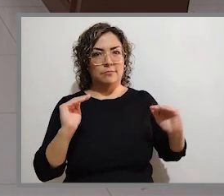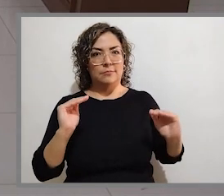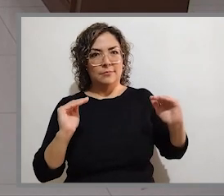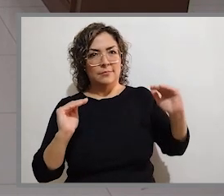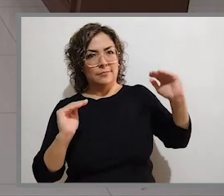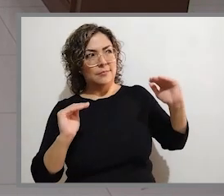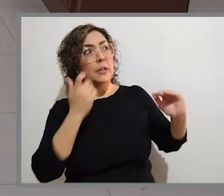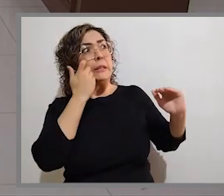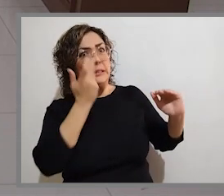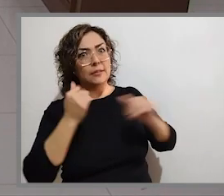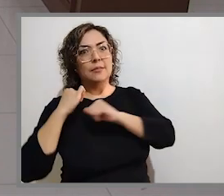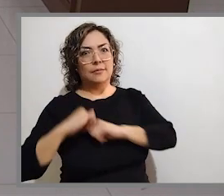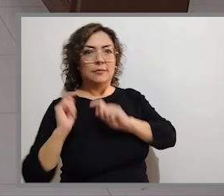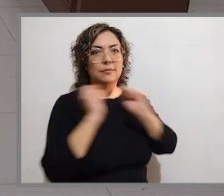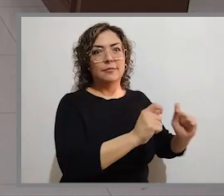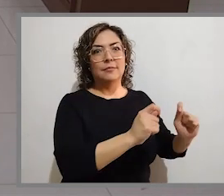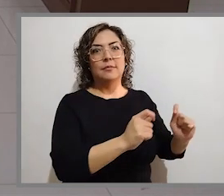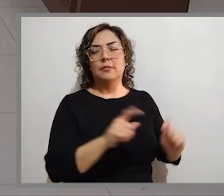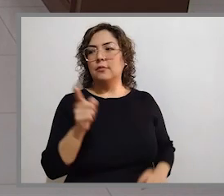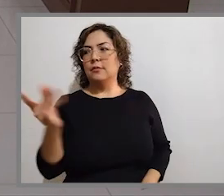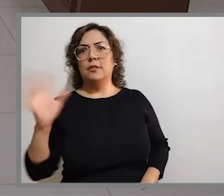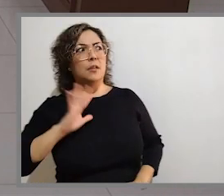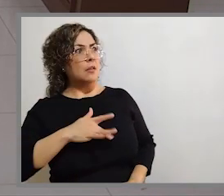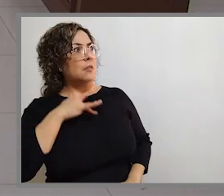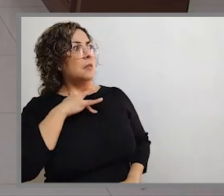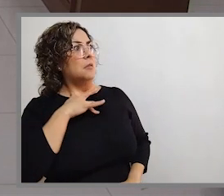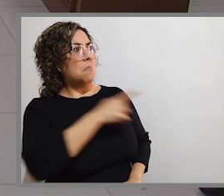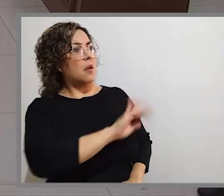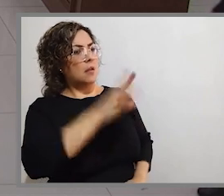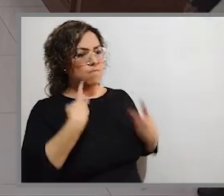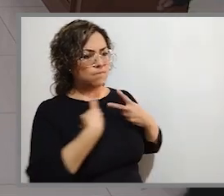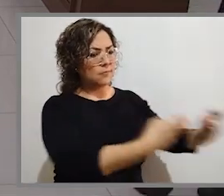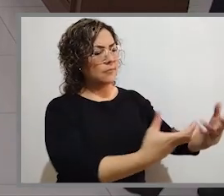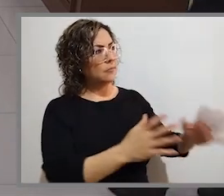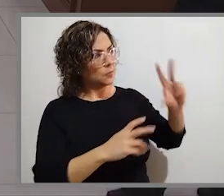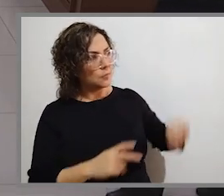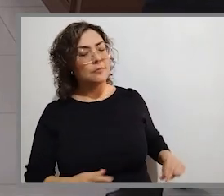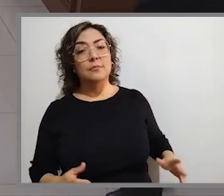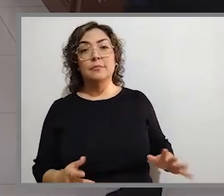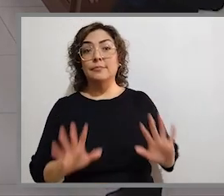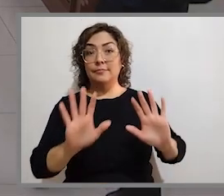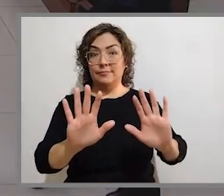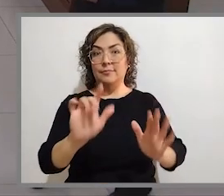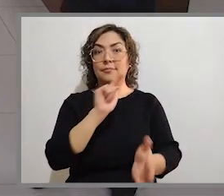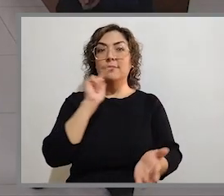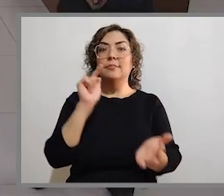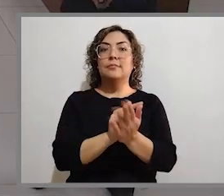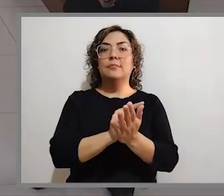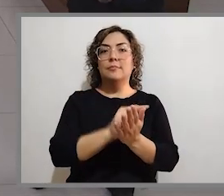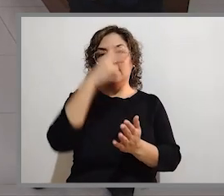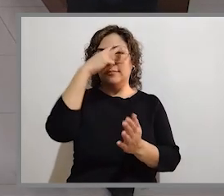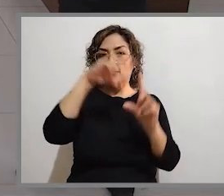cuando en 1917, en la Constitución de 1917, se estableció en el